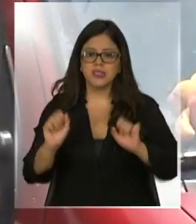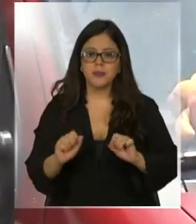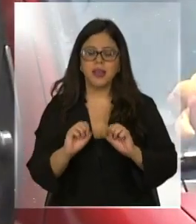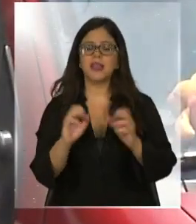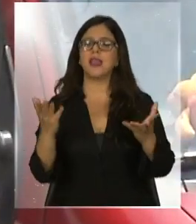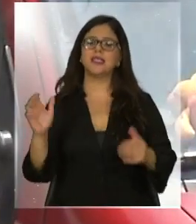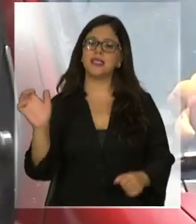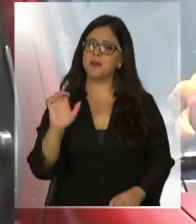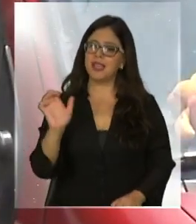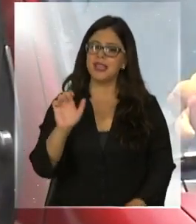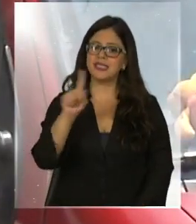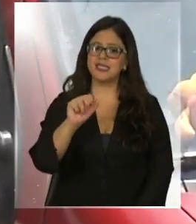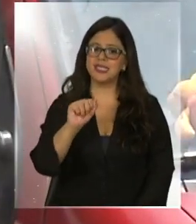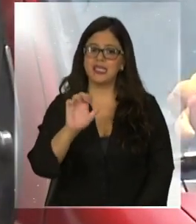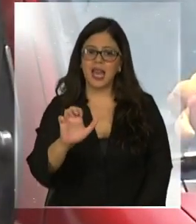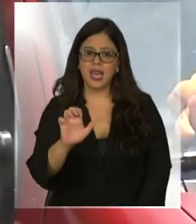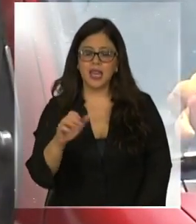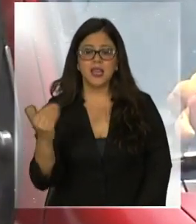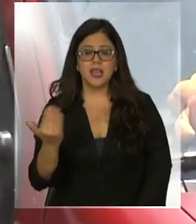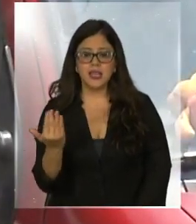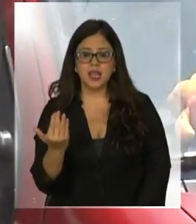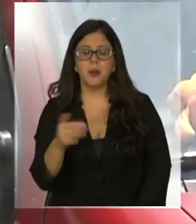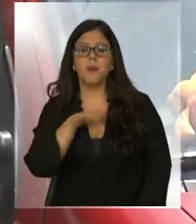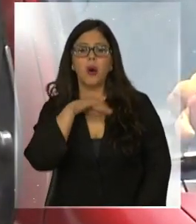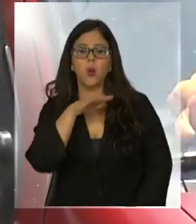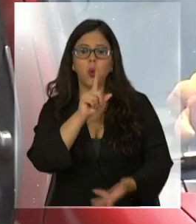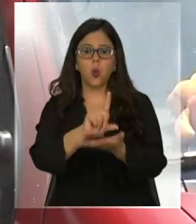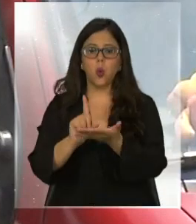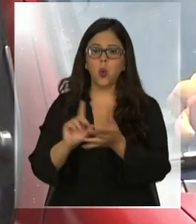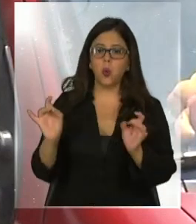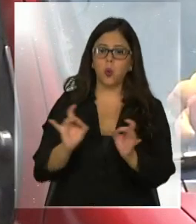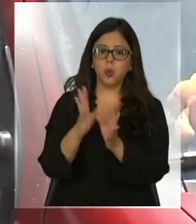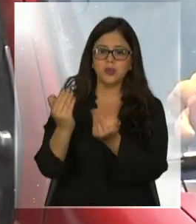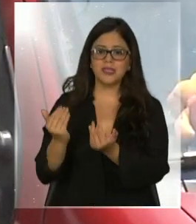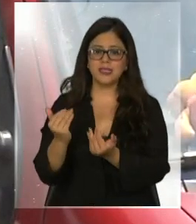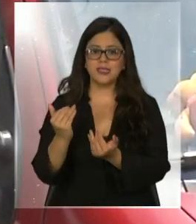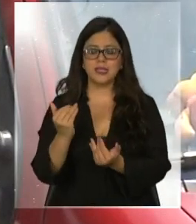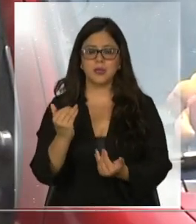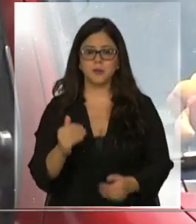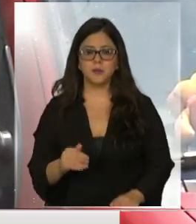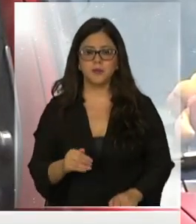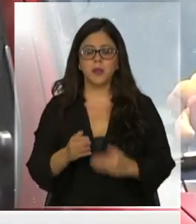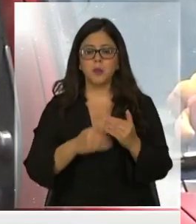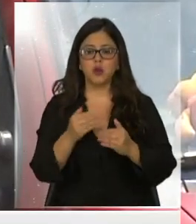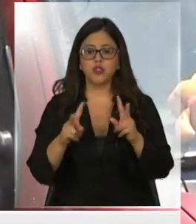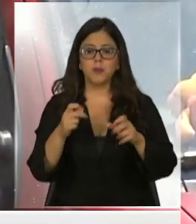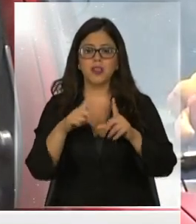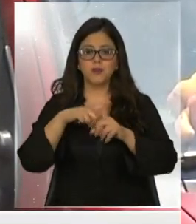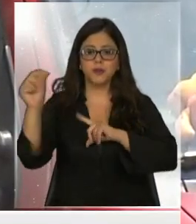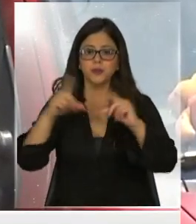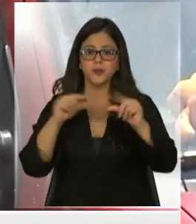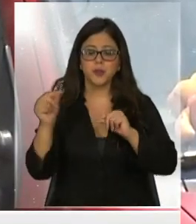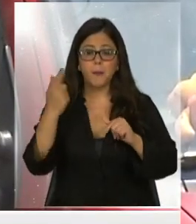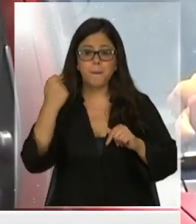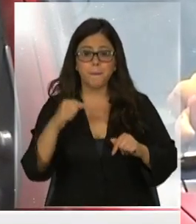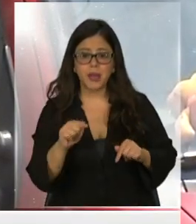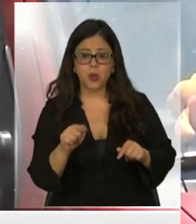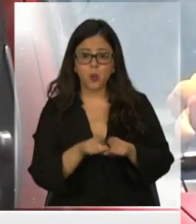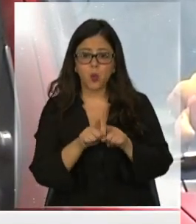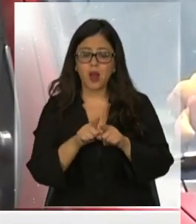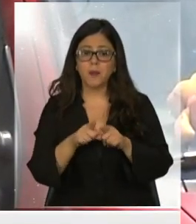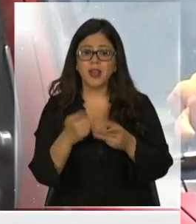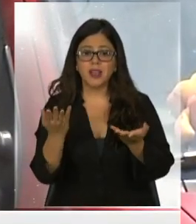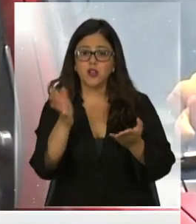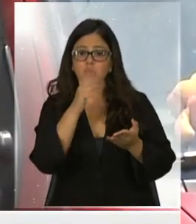emergencia, el SAE, para utilizarlos en los lugares donde se hubiera requerido procesos de evacuación. No obstante, para no generar